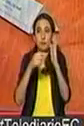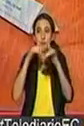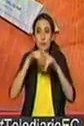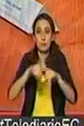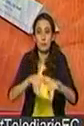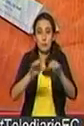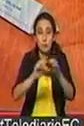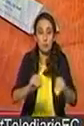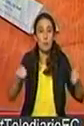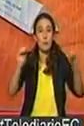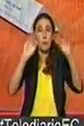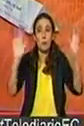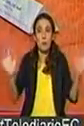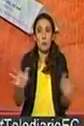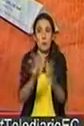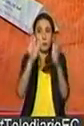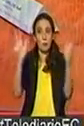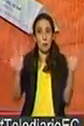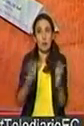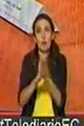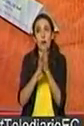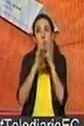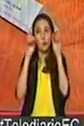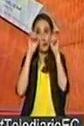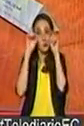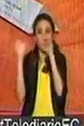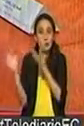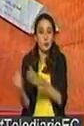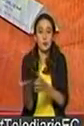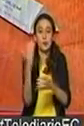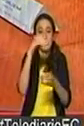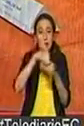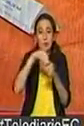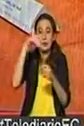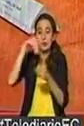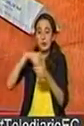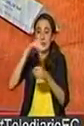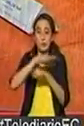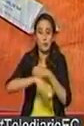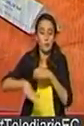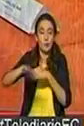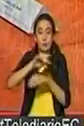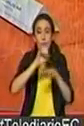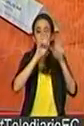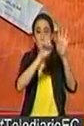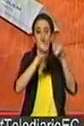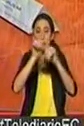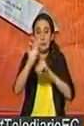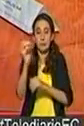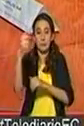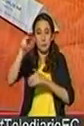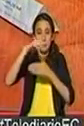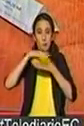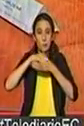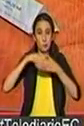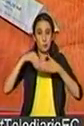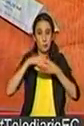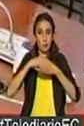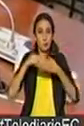exenciones, incentivos y sacrificios fiscales. Se estima recaudar alrededor de 620 millones de dólares a través de la propuesta.